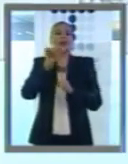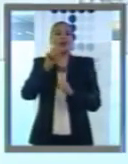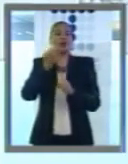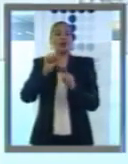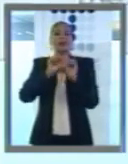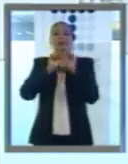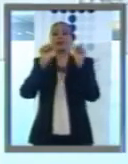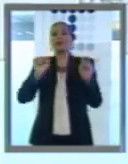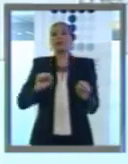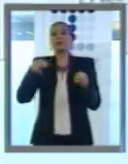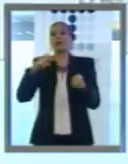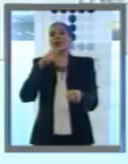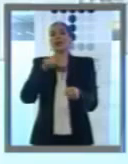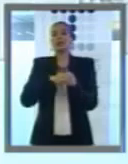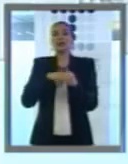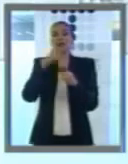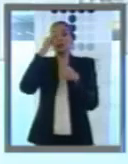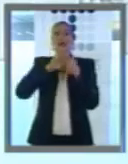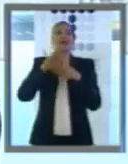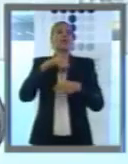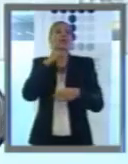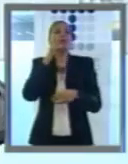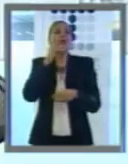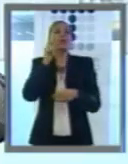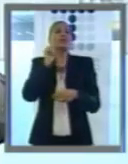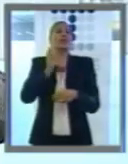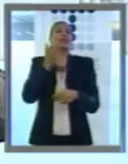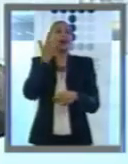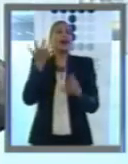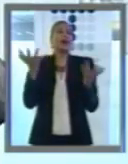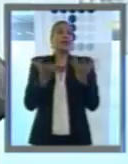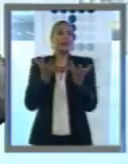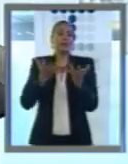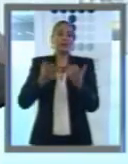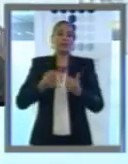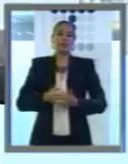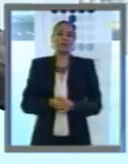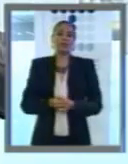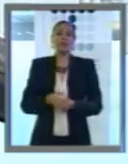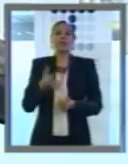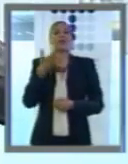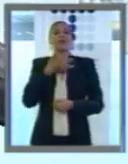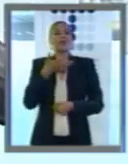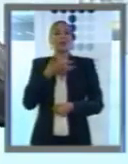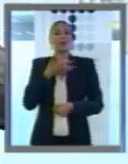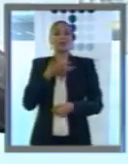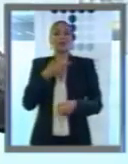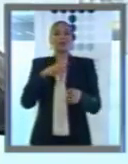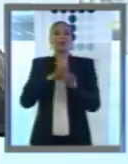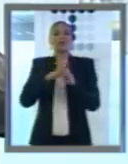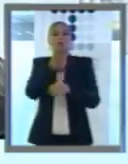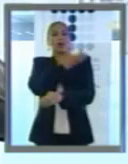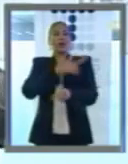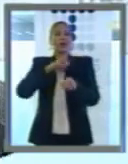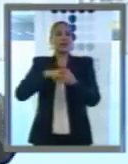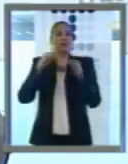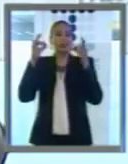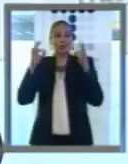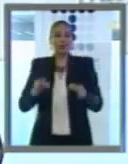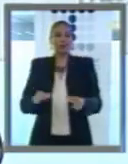Nacional Anticorrupción trata de llevar a cabo la coordinación